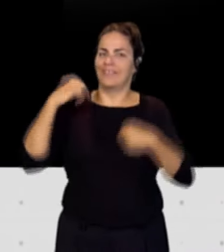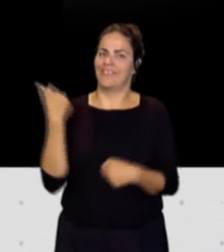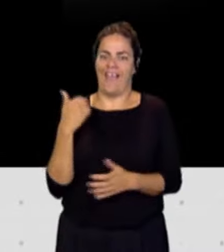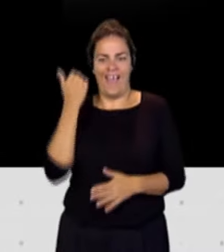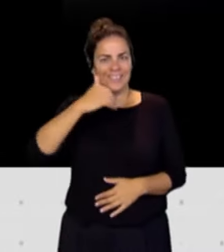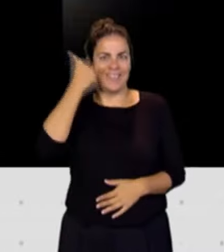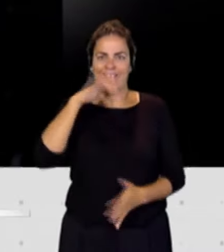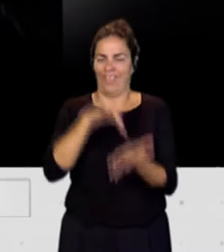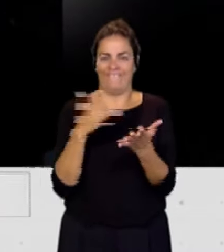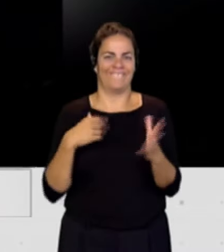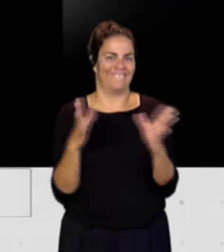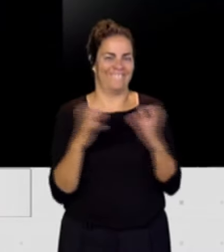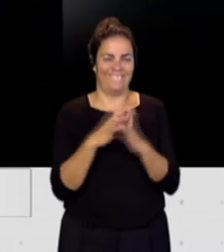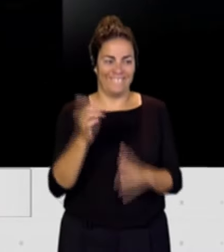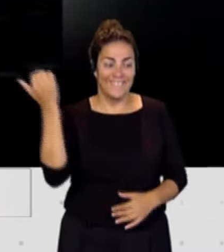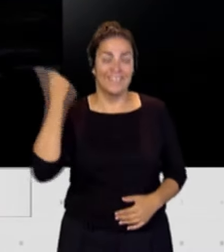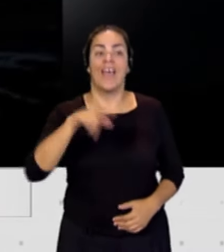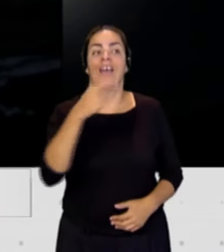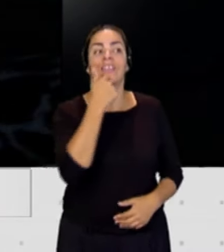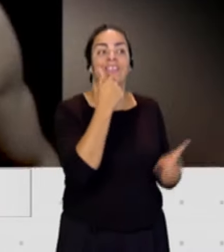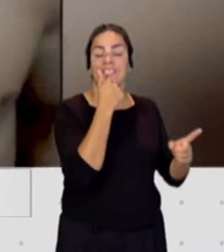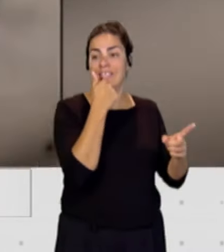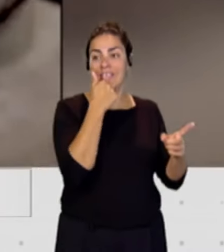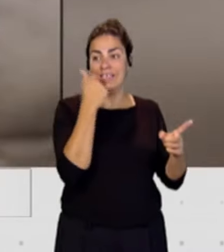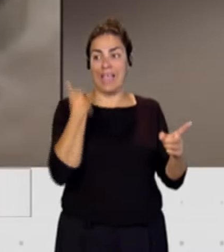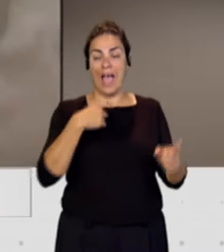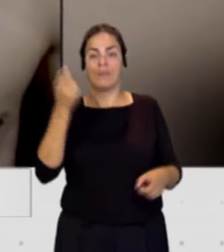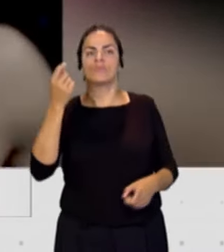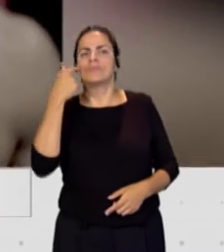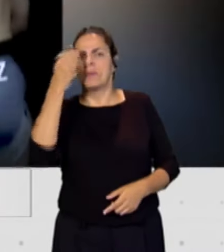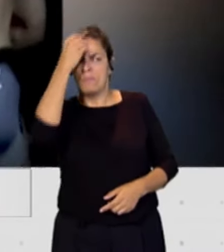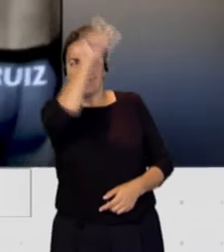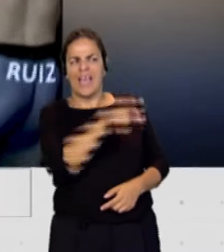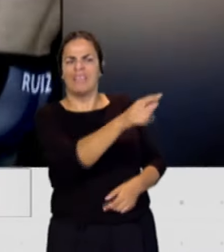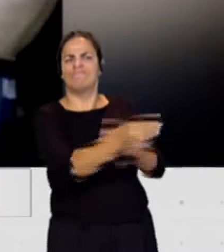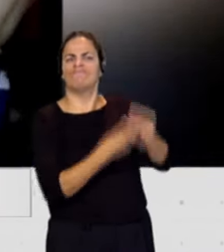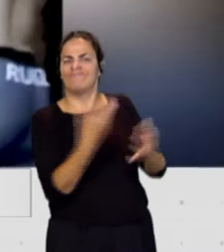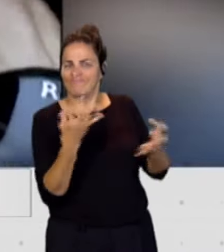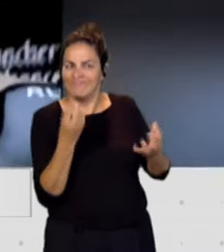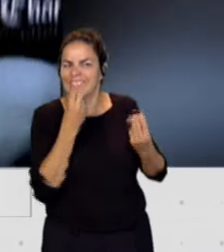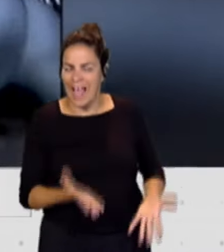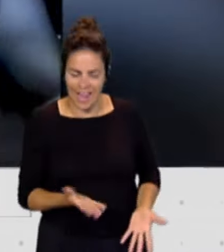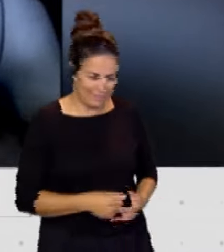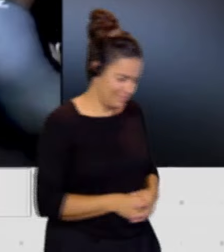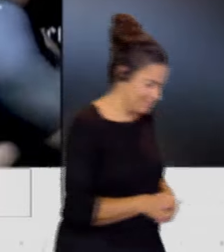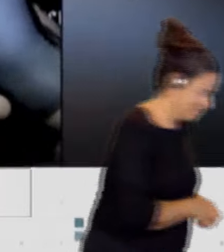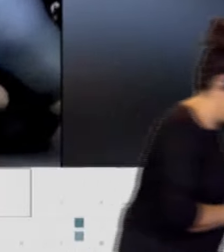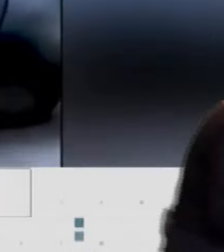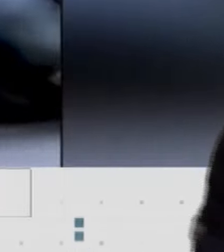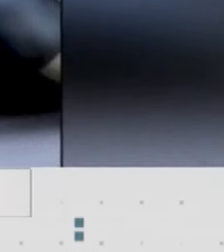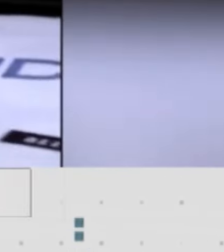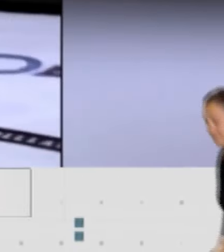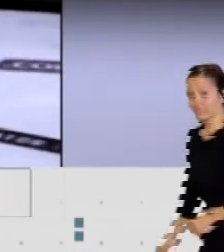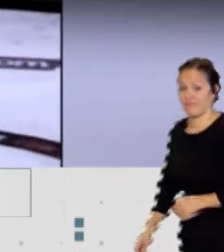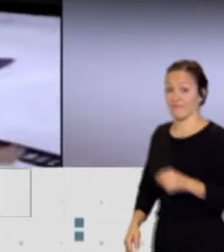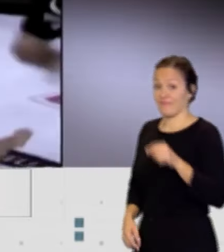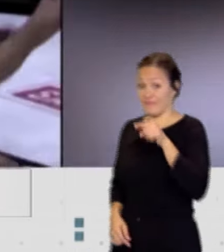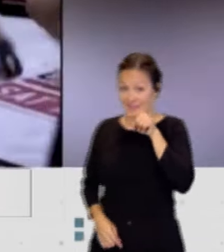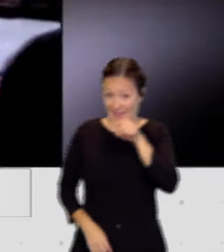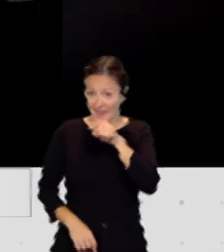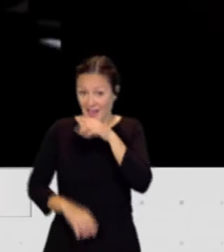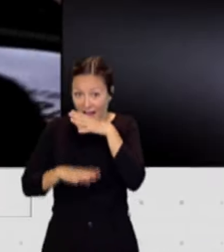ya bueno dice seben que está a punto Fredy qué podemos esperar de Seven bueno Seven ahora mismo es uno de los nombres ámbito nacional más